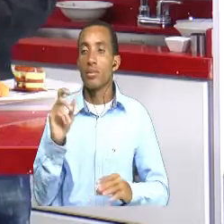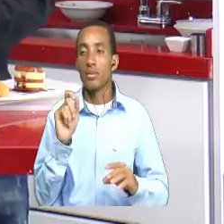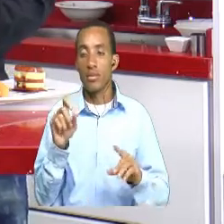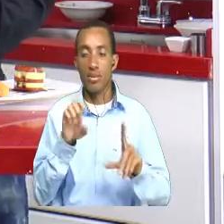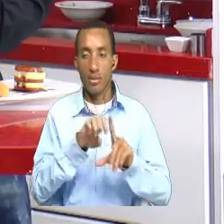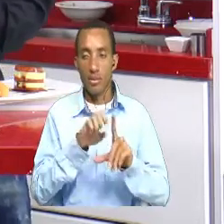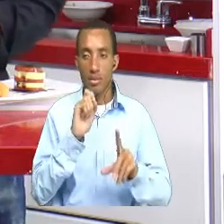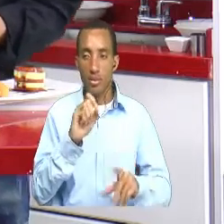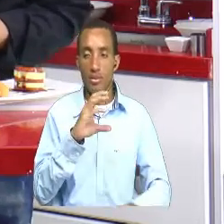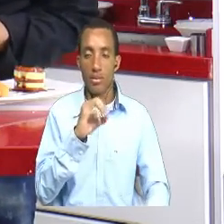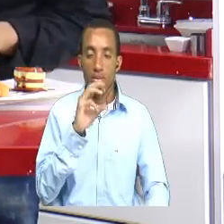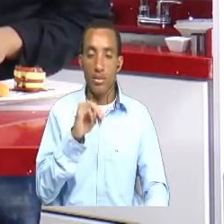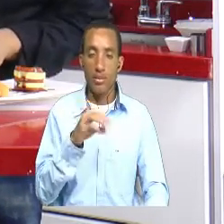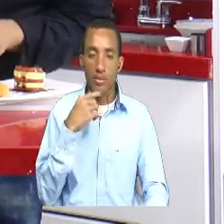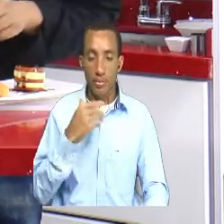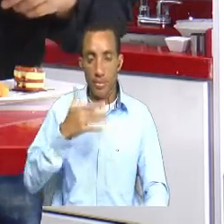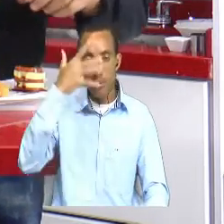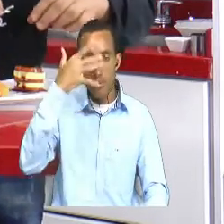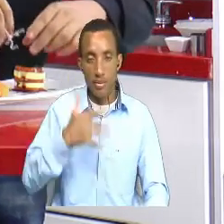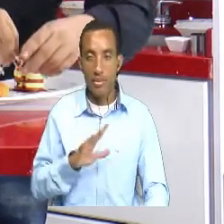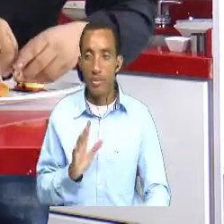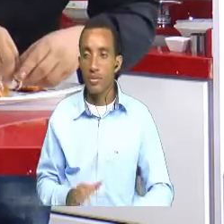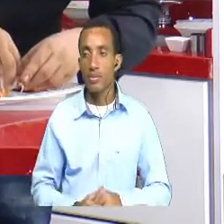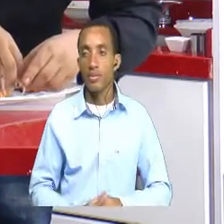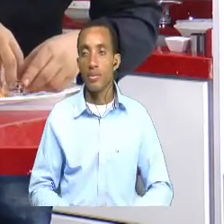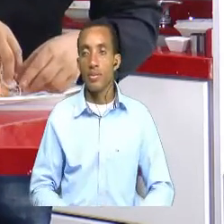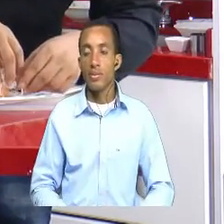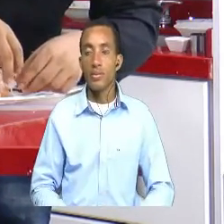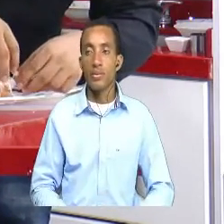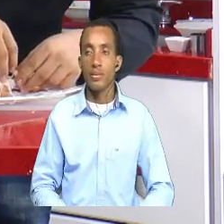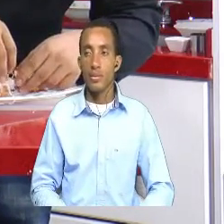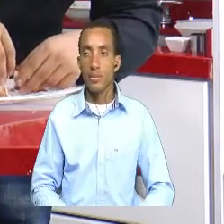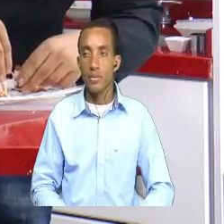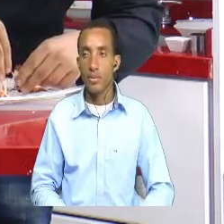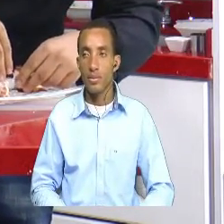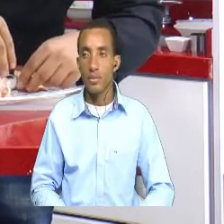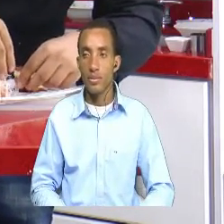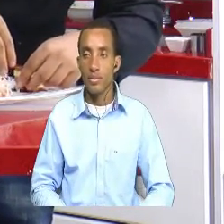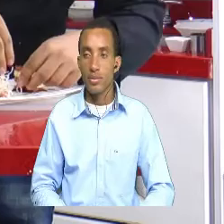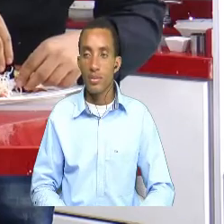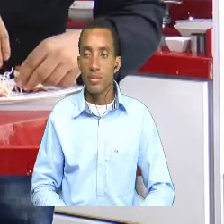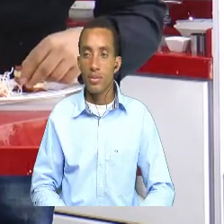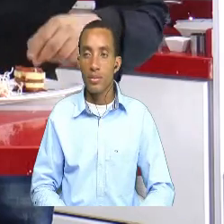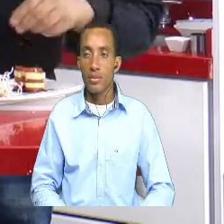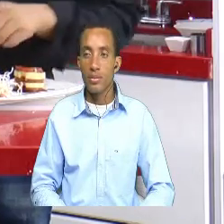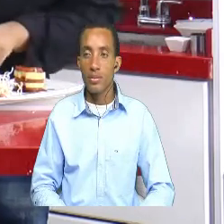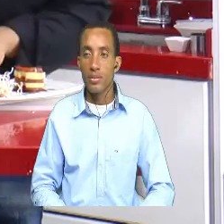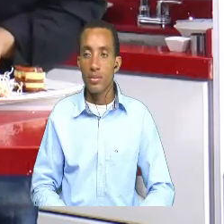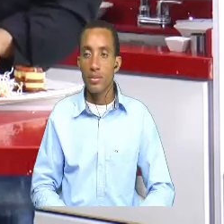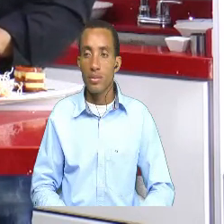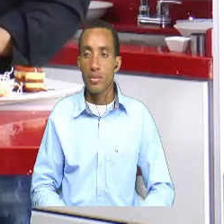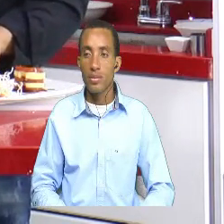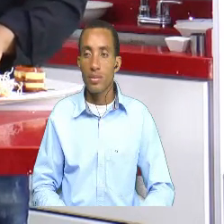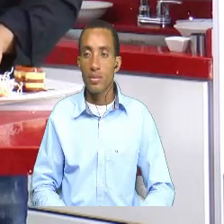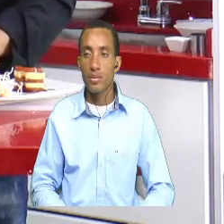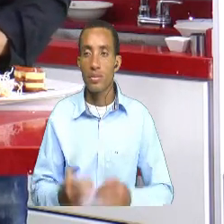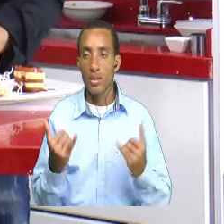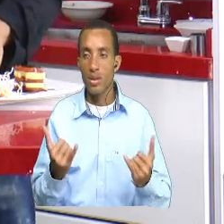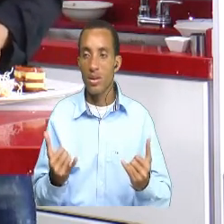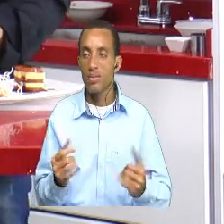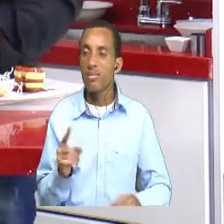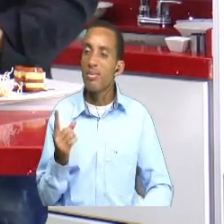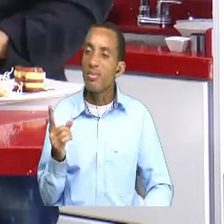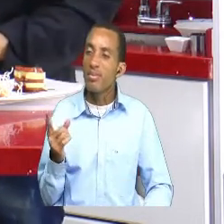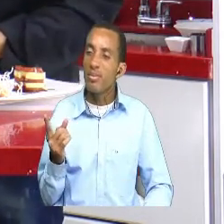o en nuestra fanpage de facebook a pedir de boca bueno wilson esto que estás haciendo en estos momentos qué es